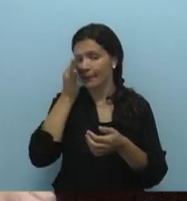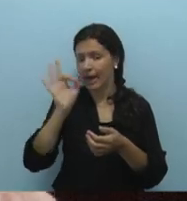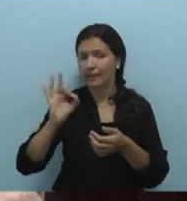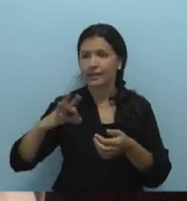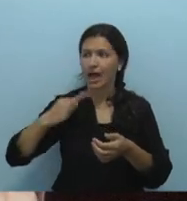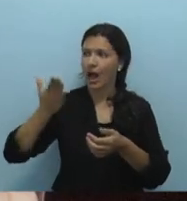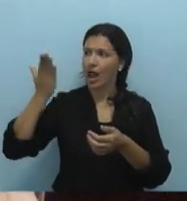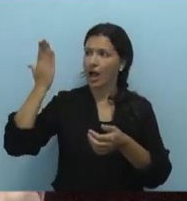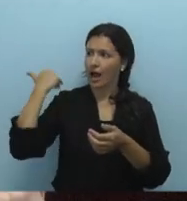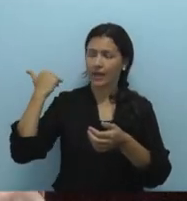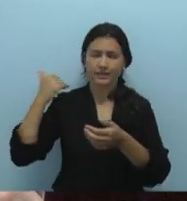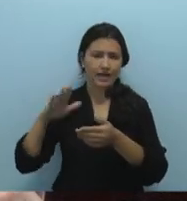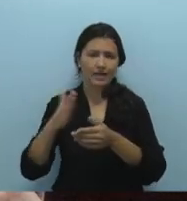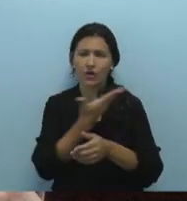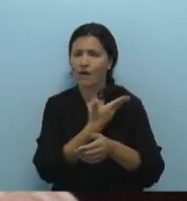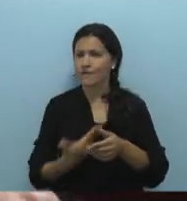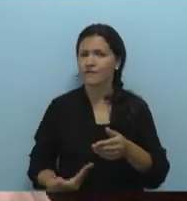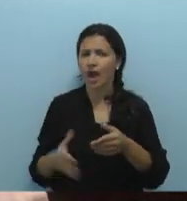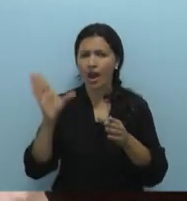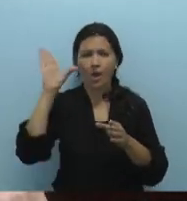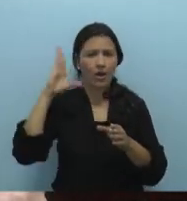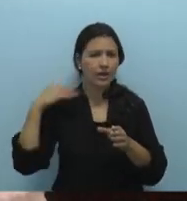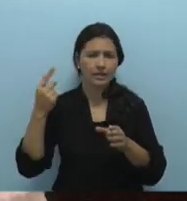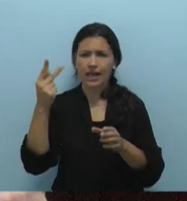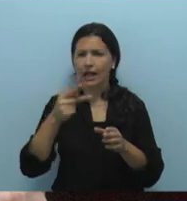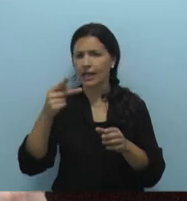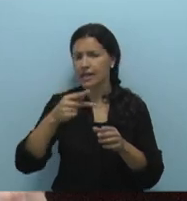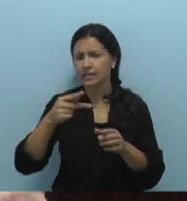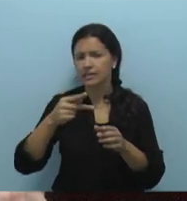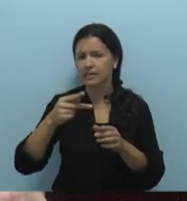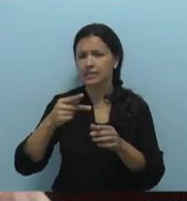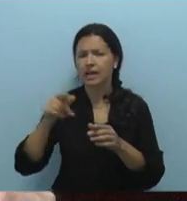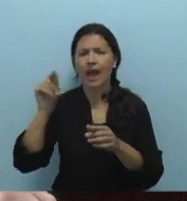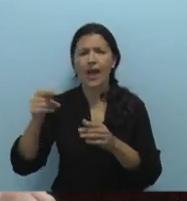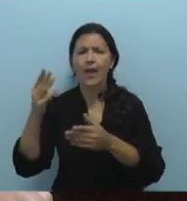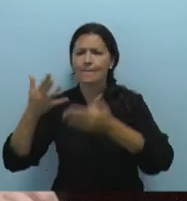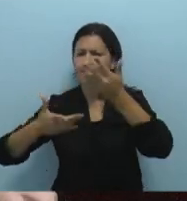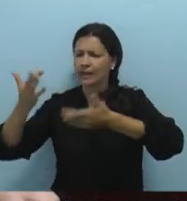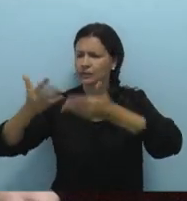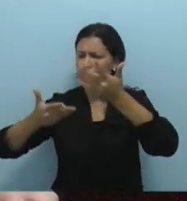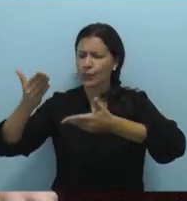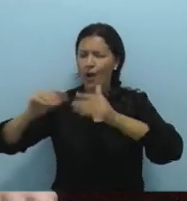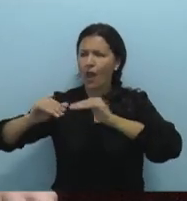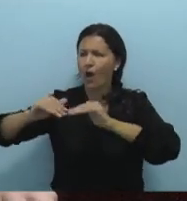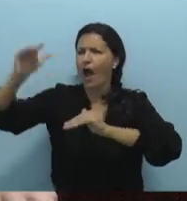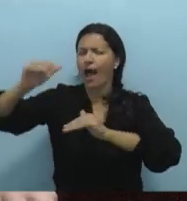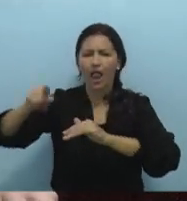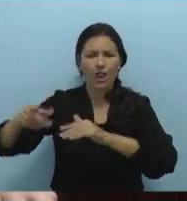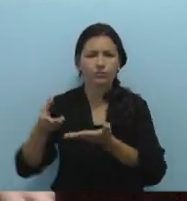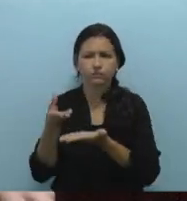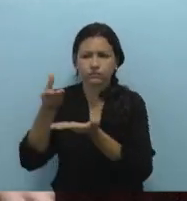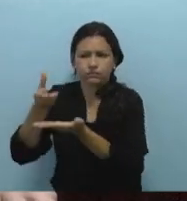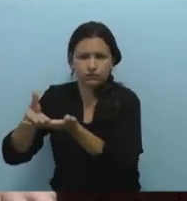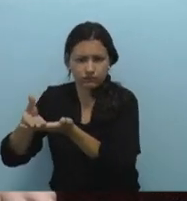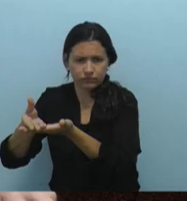2012, gobierno de Cristina Fernández de Kirchner, la Universidad Pública Argentina tuvo el presupuesto más alto. Y si